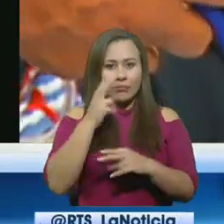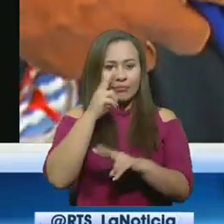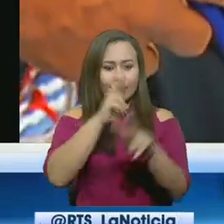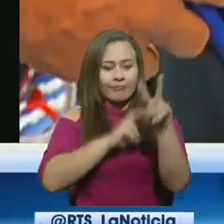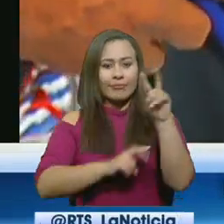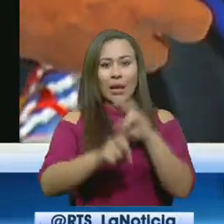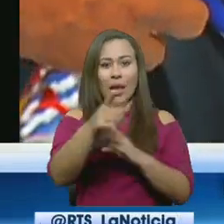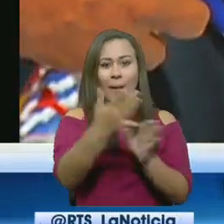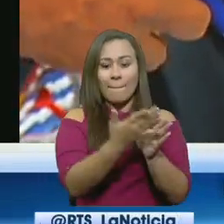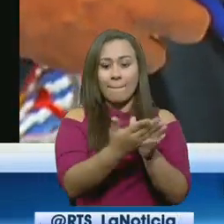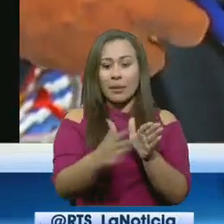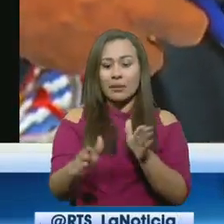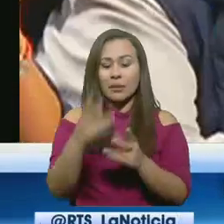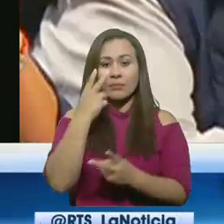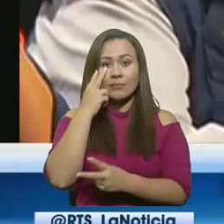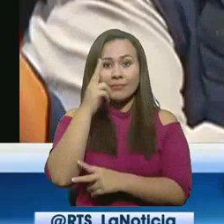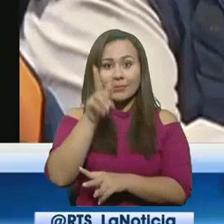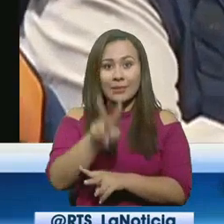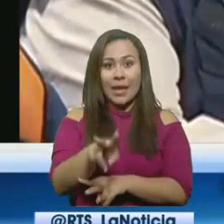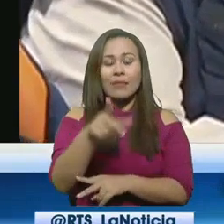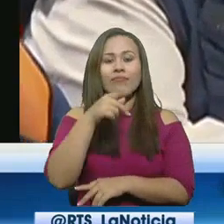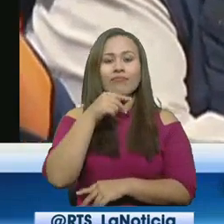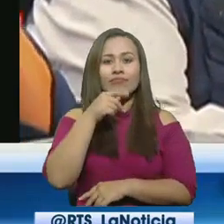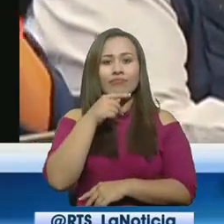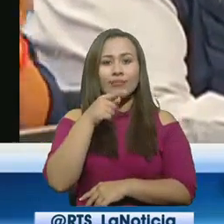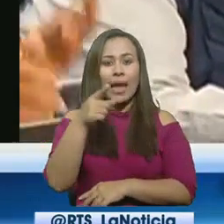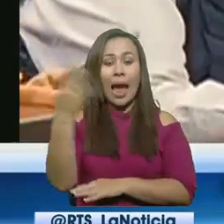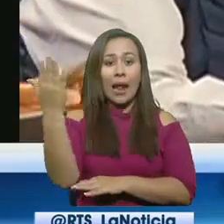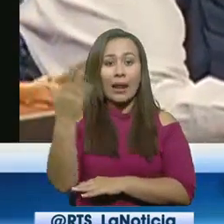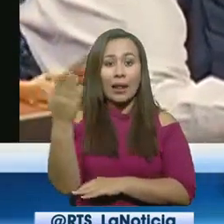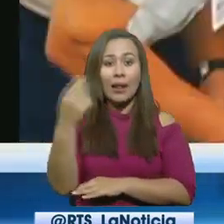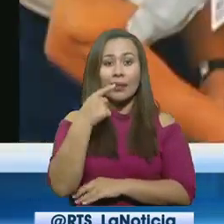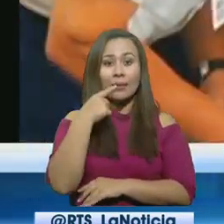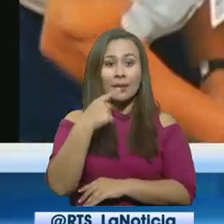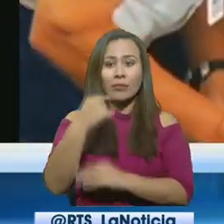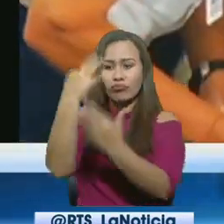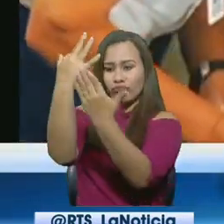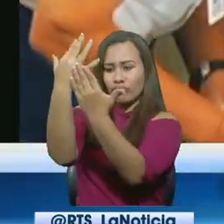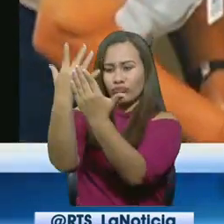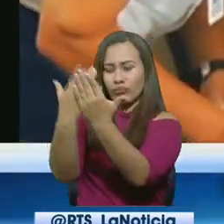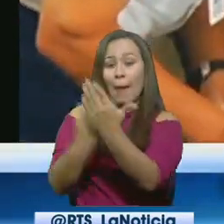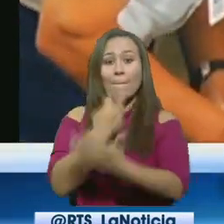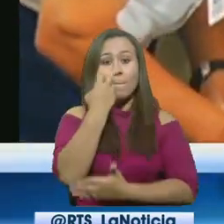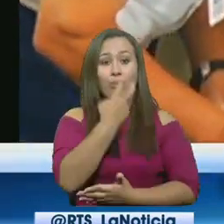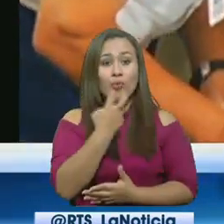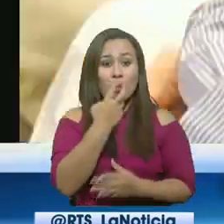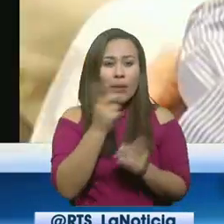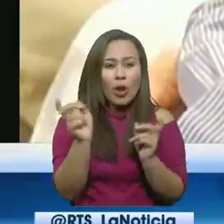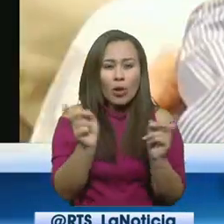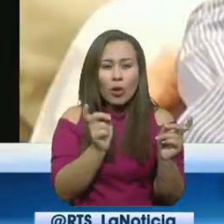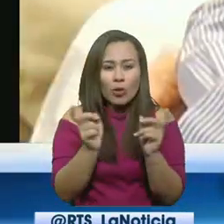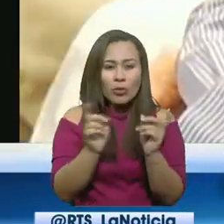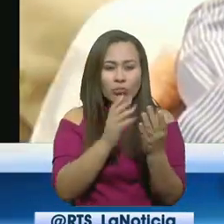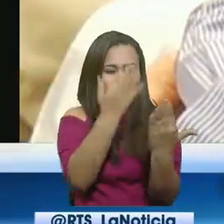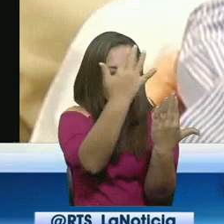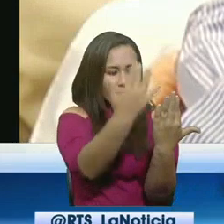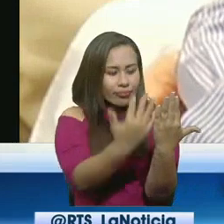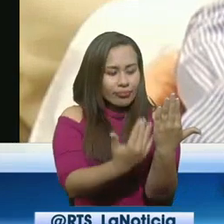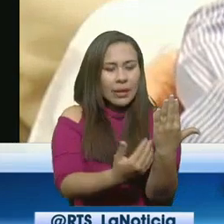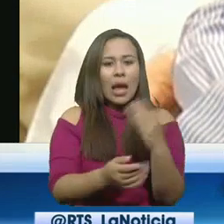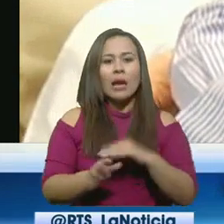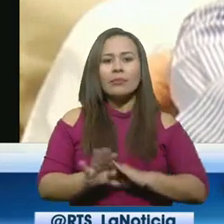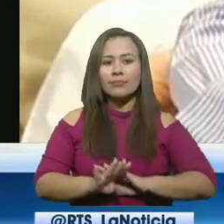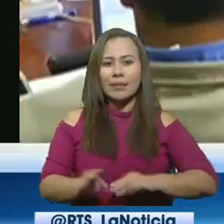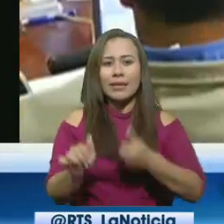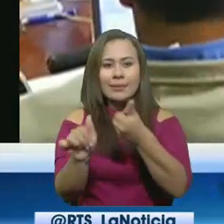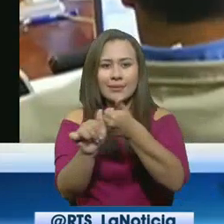el plano del simulacro, el burgomaestre precisó que según las estadísticas de las pruebas y mediciones, la preparación se acerca cada